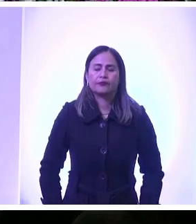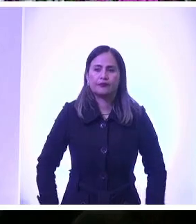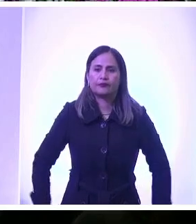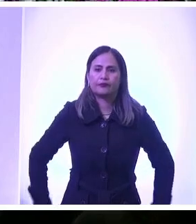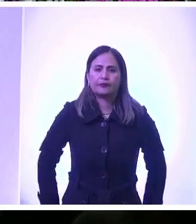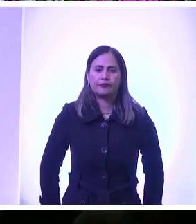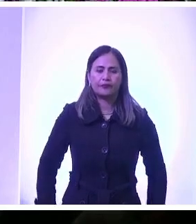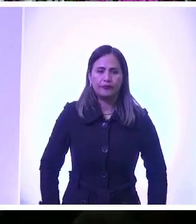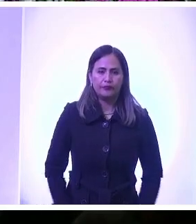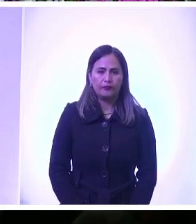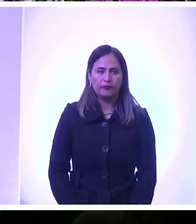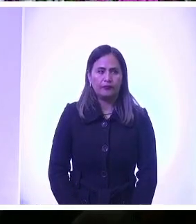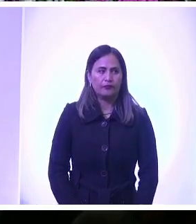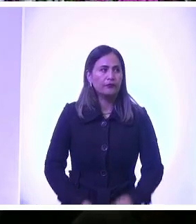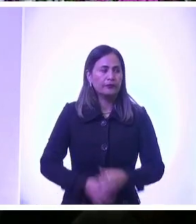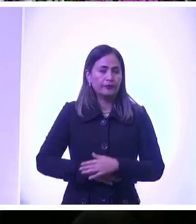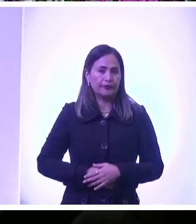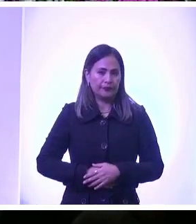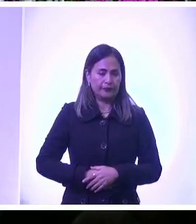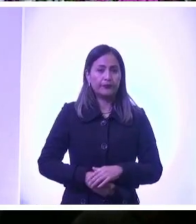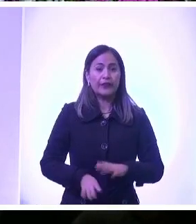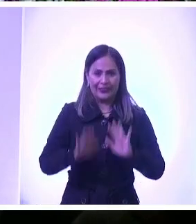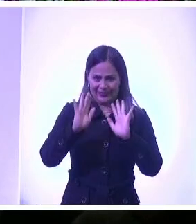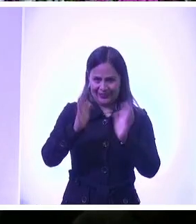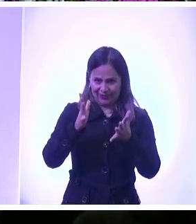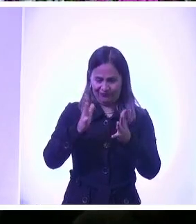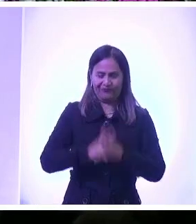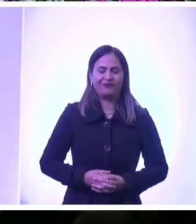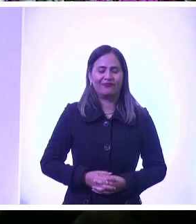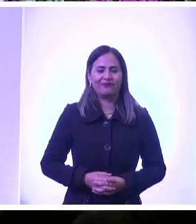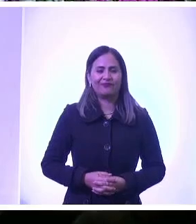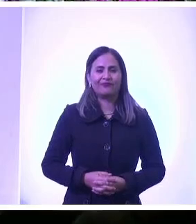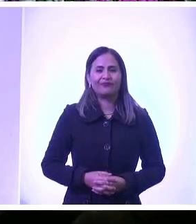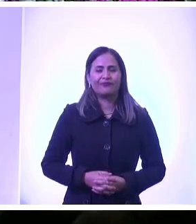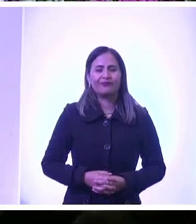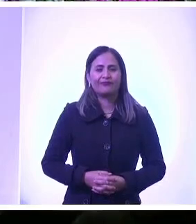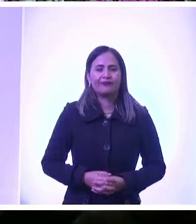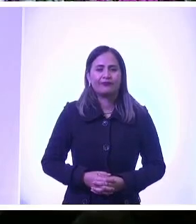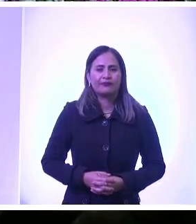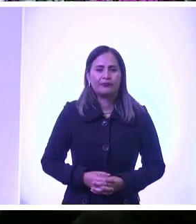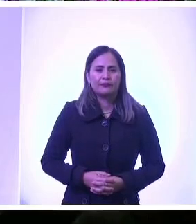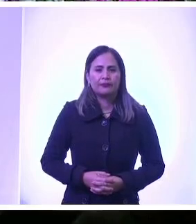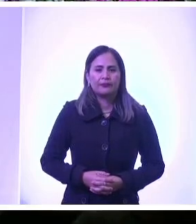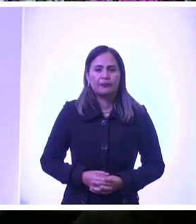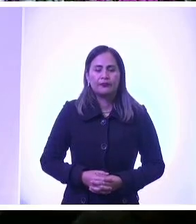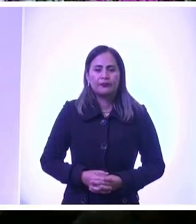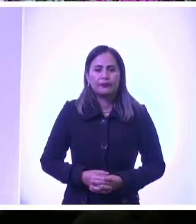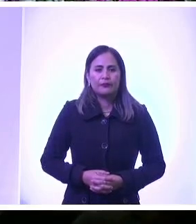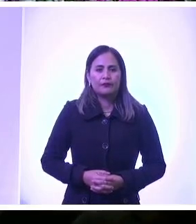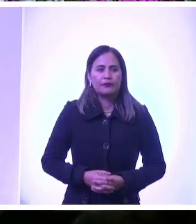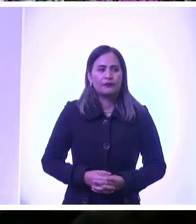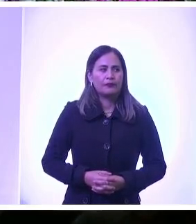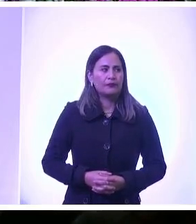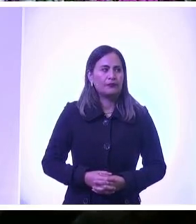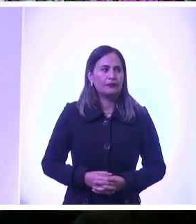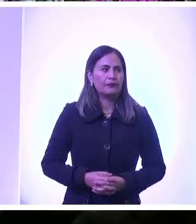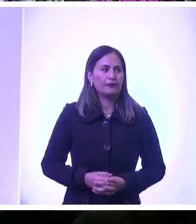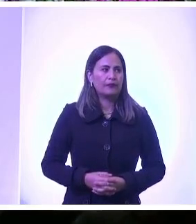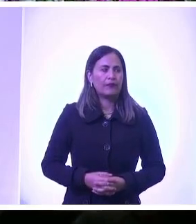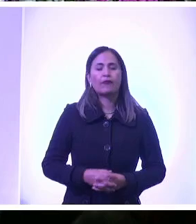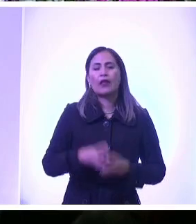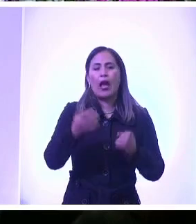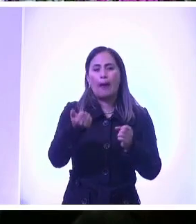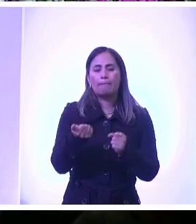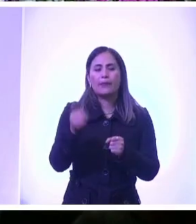yo le doy ahí está iren bueno retomando un poco la parte de